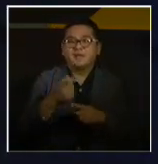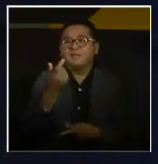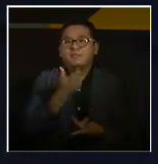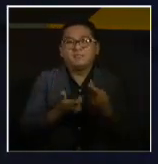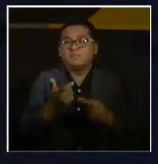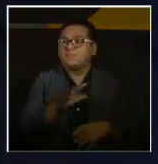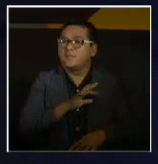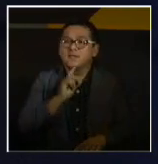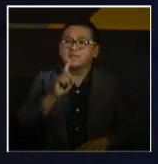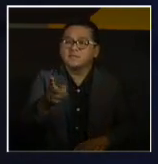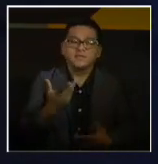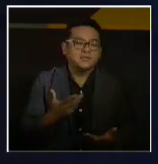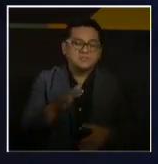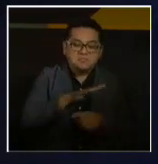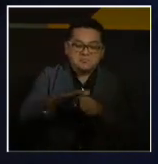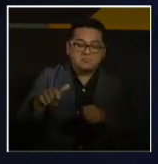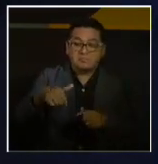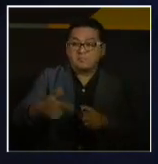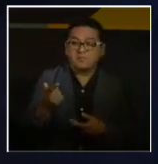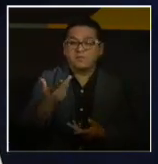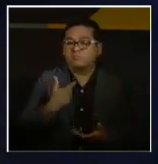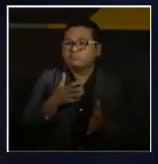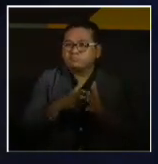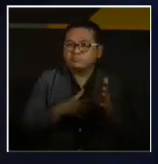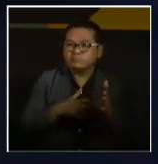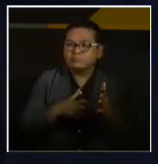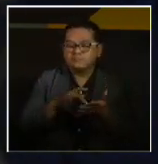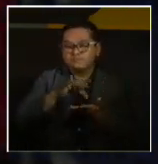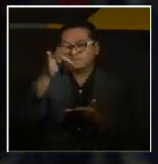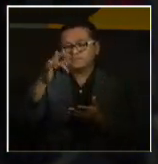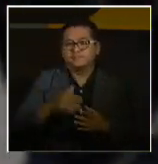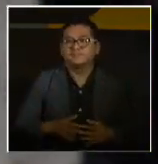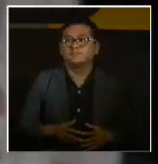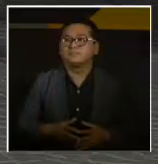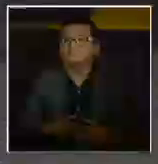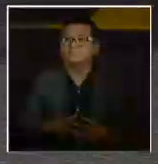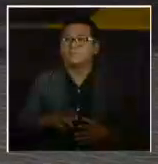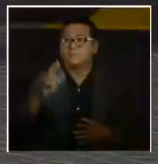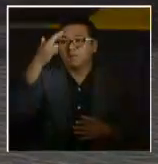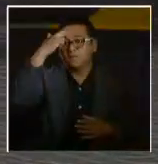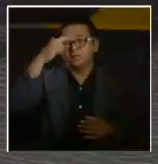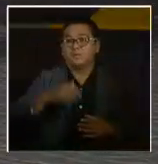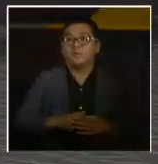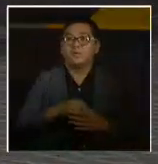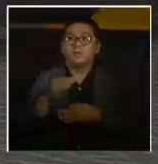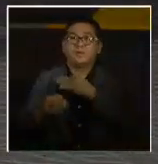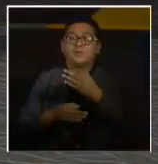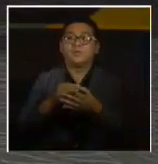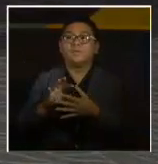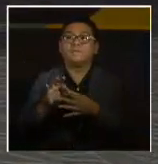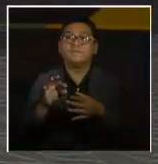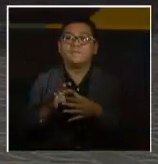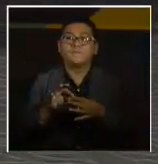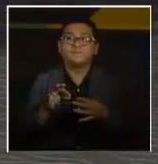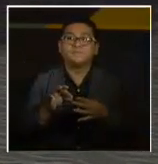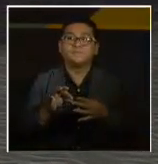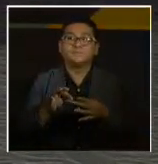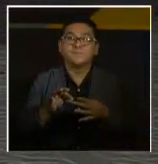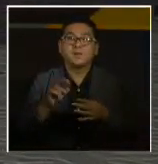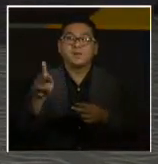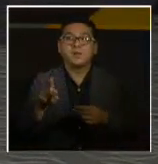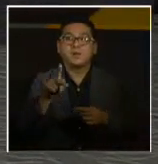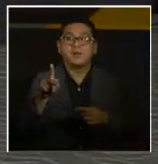presupuesto autosuficiente para que no haya coerción. Gracias. Muchas gracias, candidato. Les recordamos a todos los especialistas que